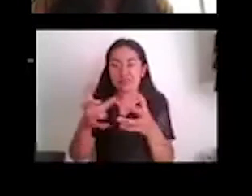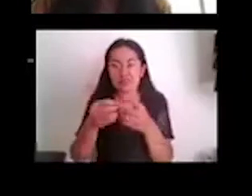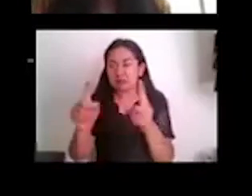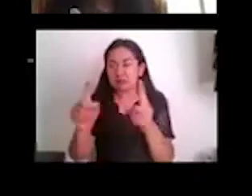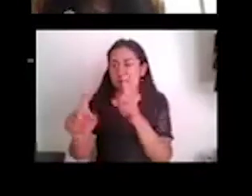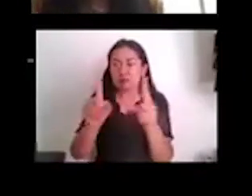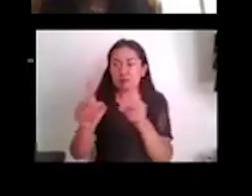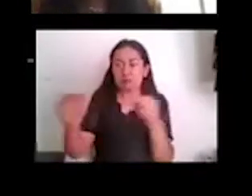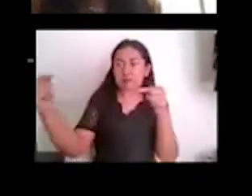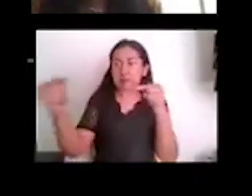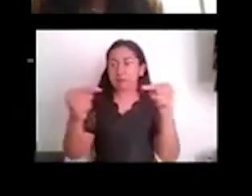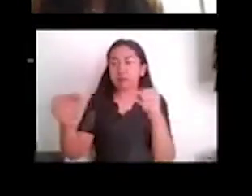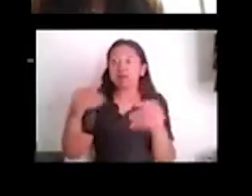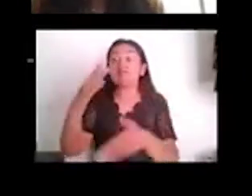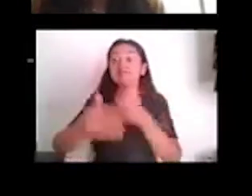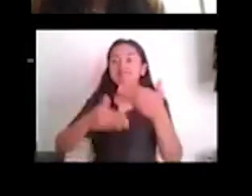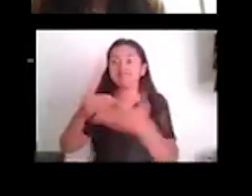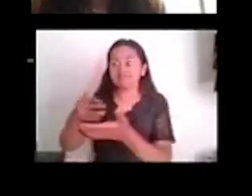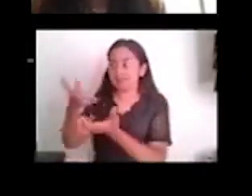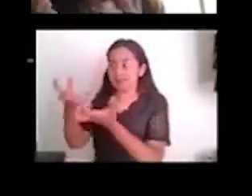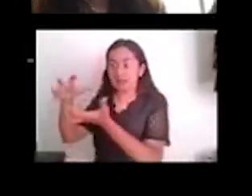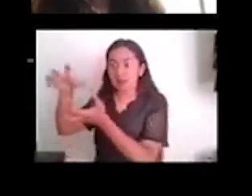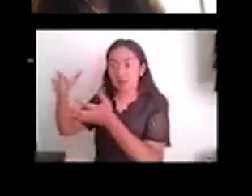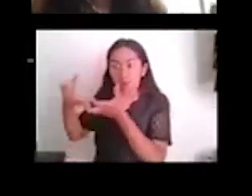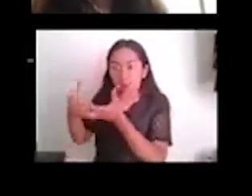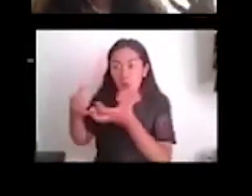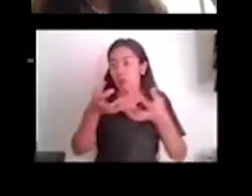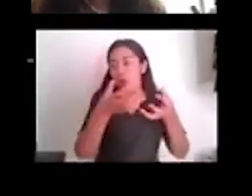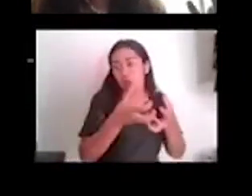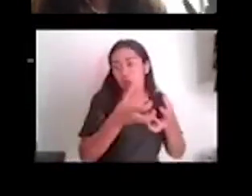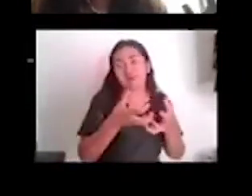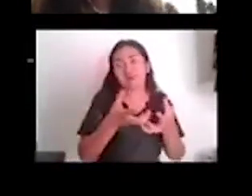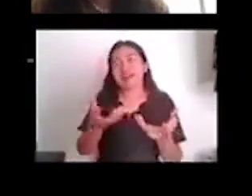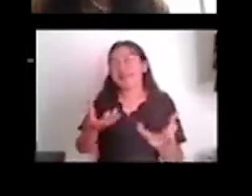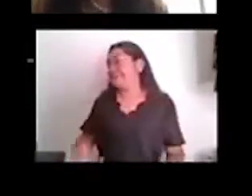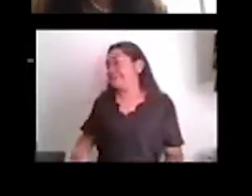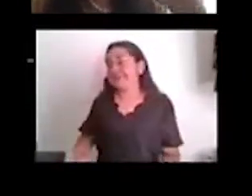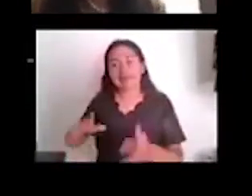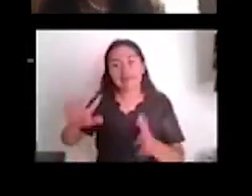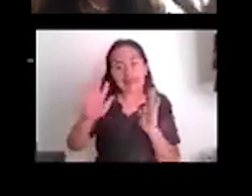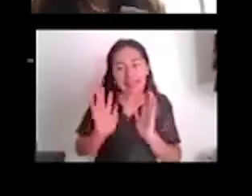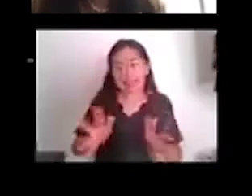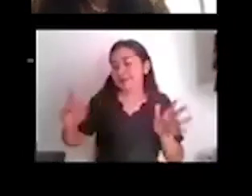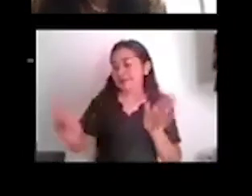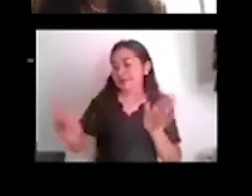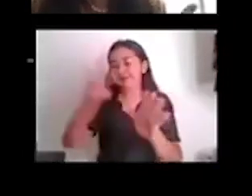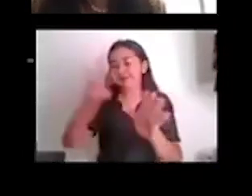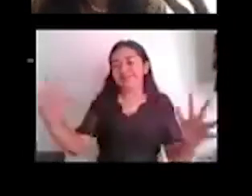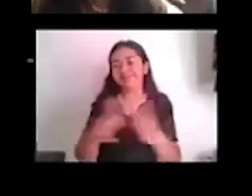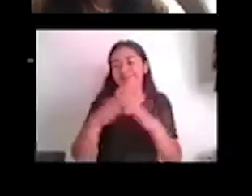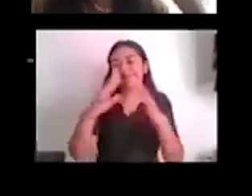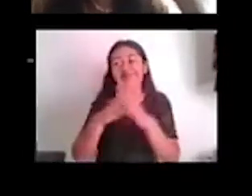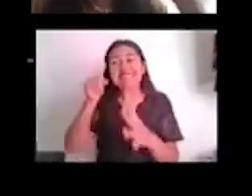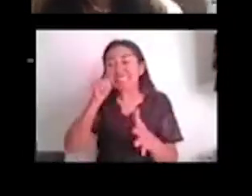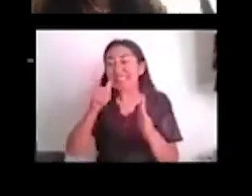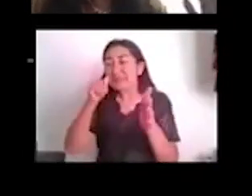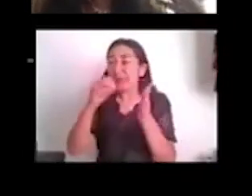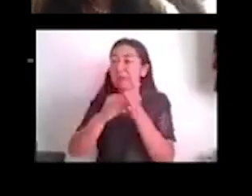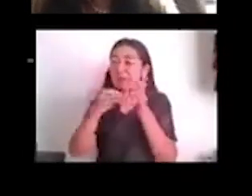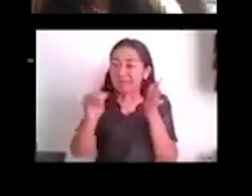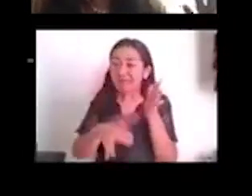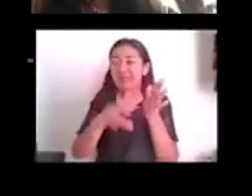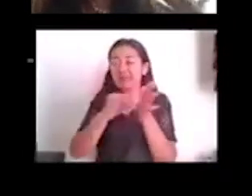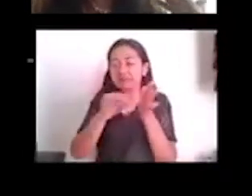Tlatelolco. Por supuesto, son pretextos de guerra, siempre en todas las fuentes hay mucho pretexto de guerra. Lo que sucedía era que el